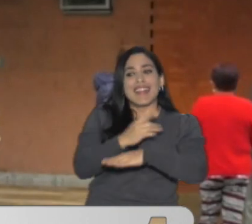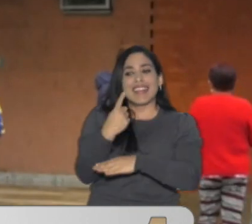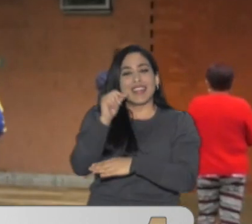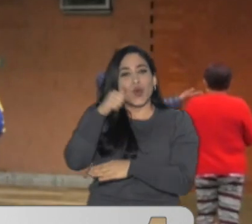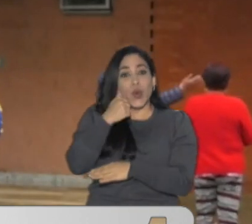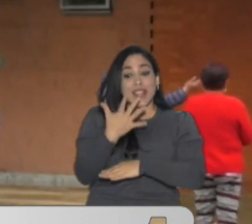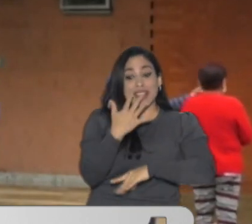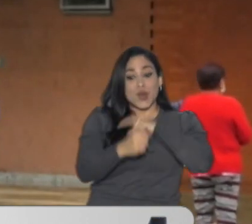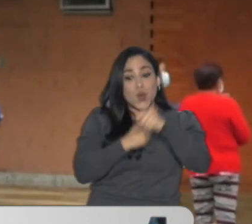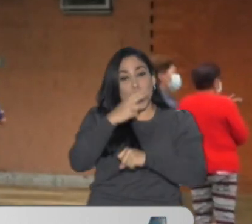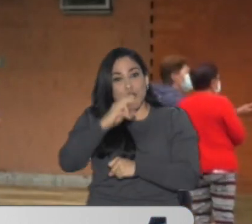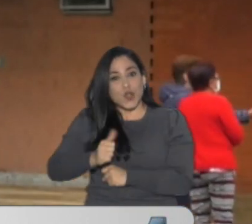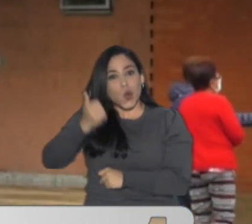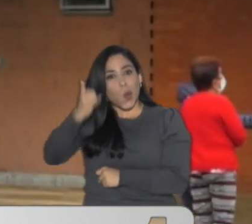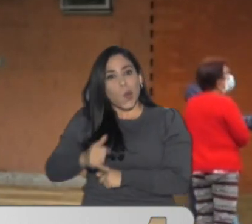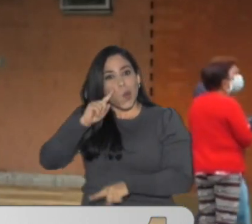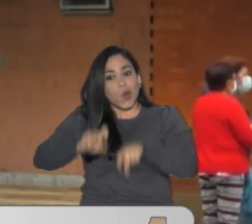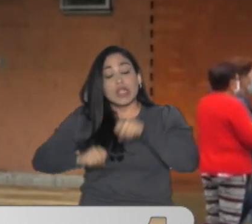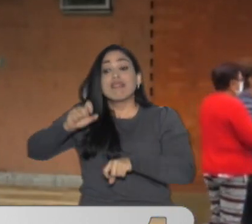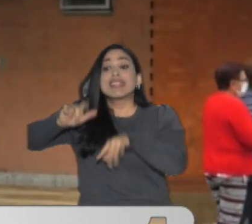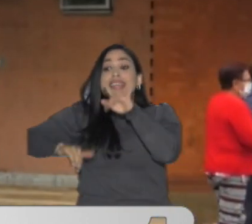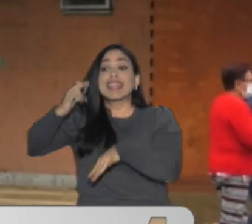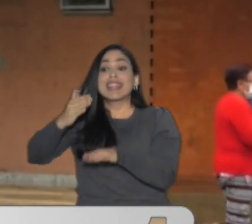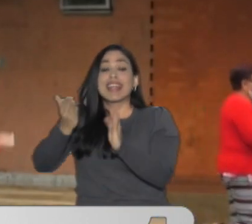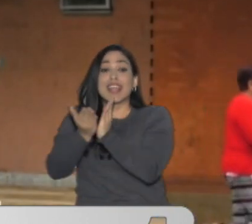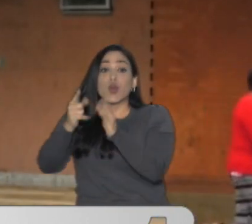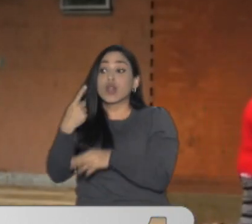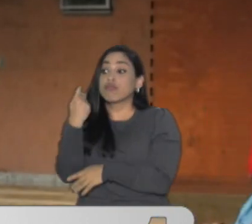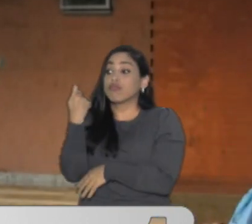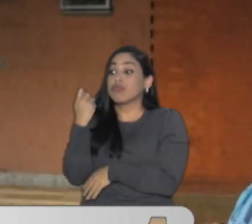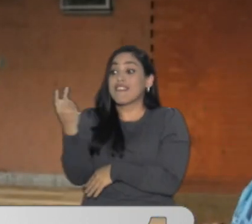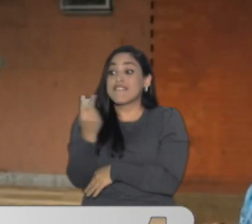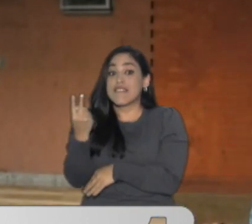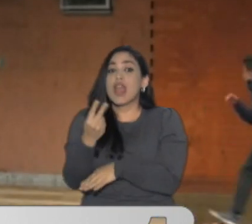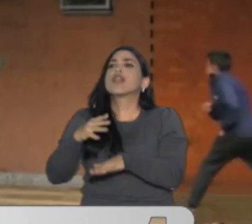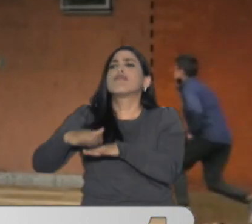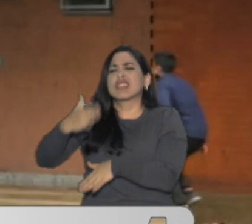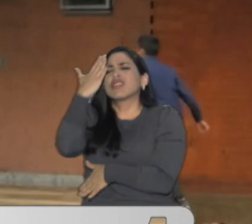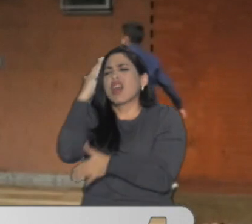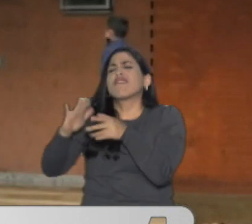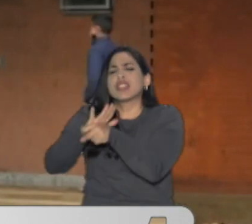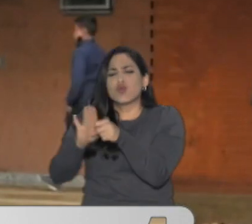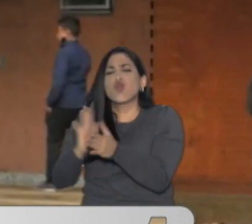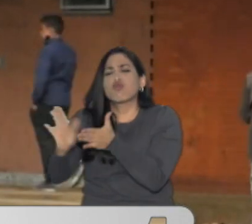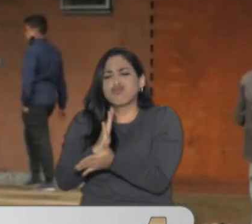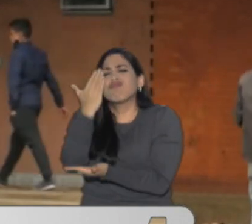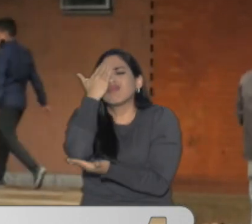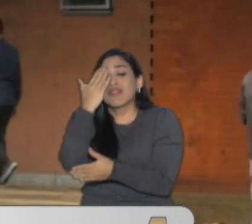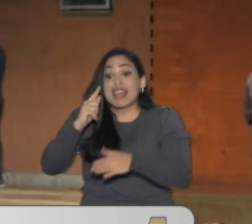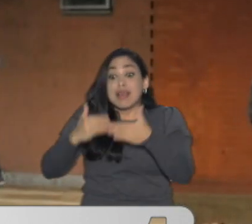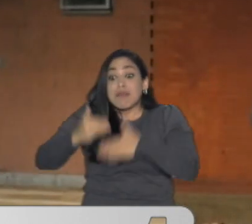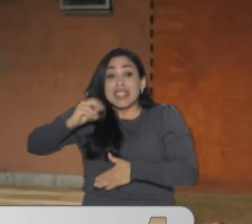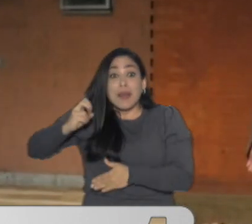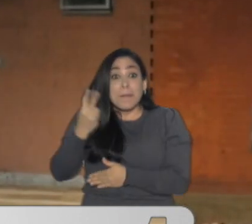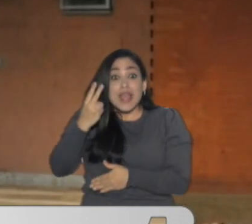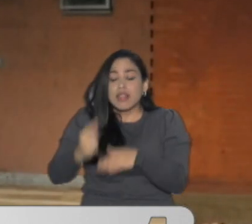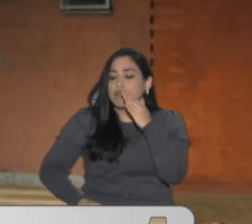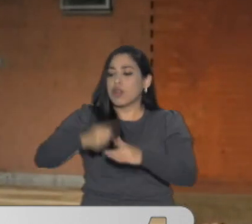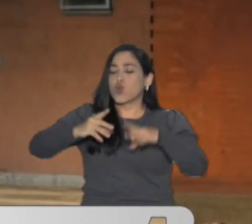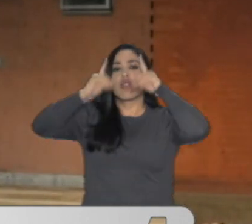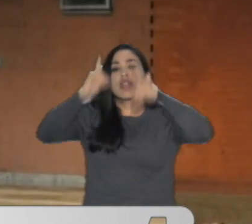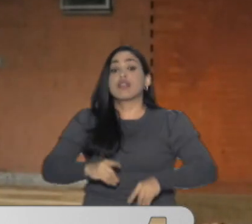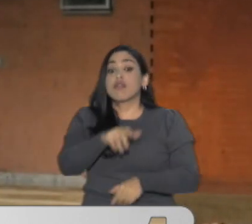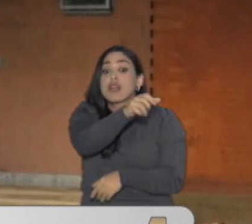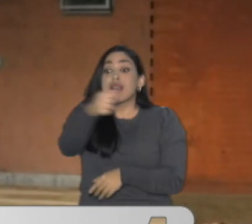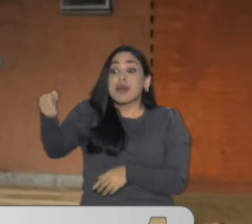registrado en este colegio. La secretaria aseguró que desde el pasado viernes tienen conocimiento de la situación y desde ese mismo día tomaron la decisión